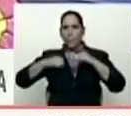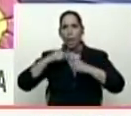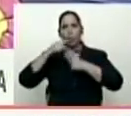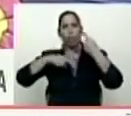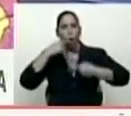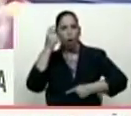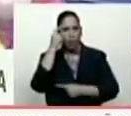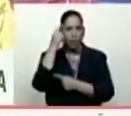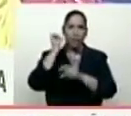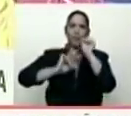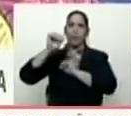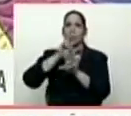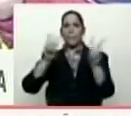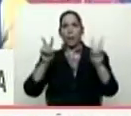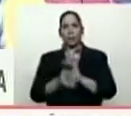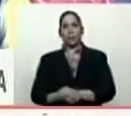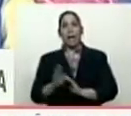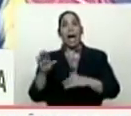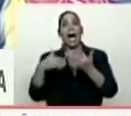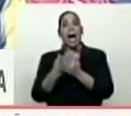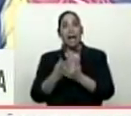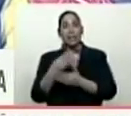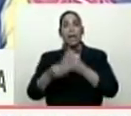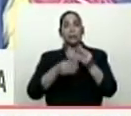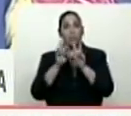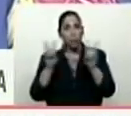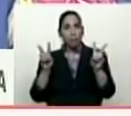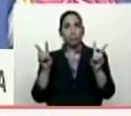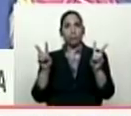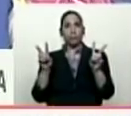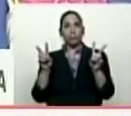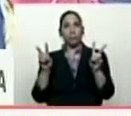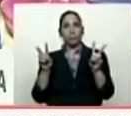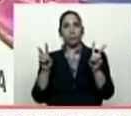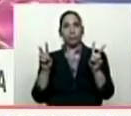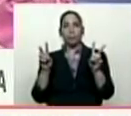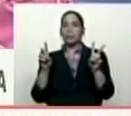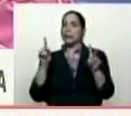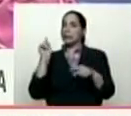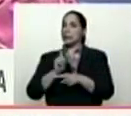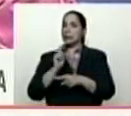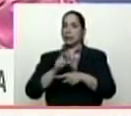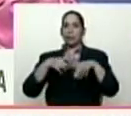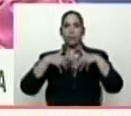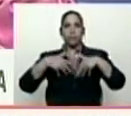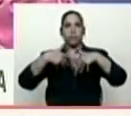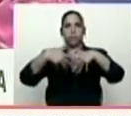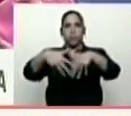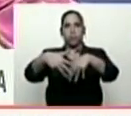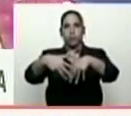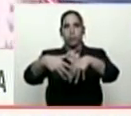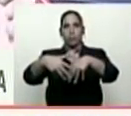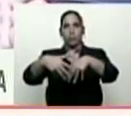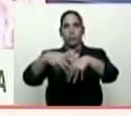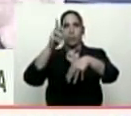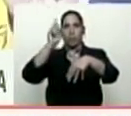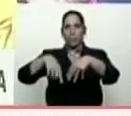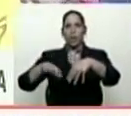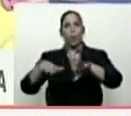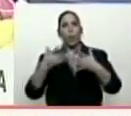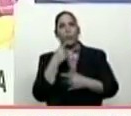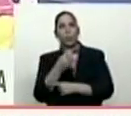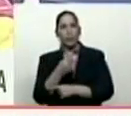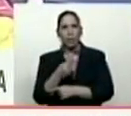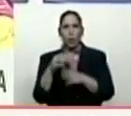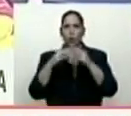paz. Y hasta para hacer la paz se requieren ejércitos. Y cuando digo de ejército,